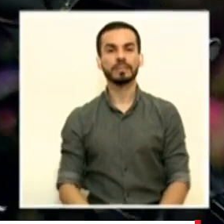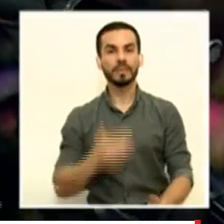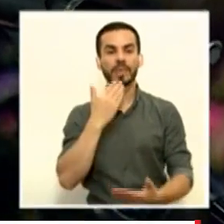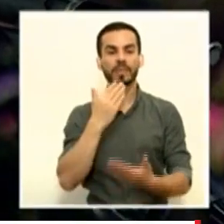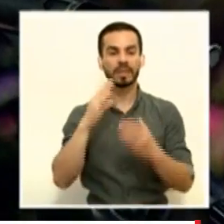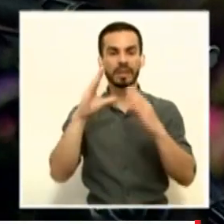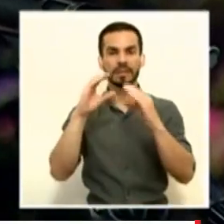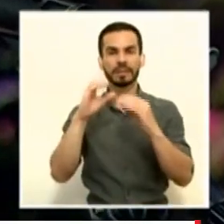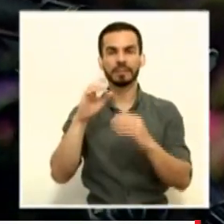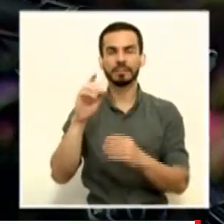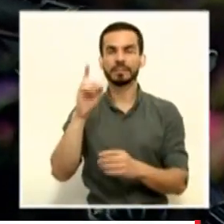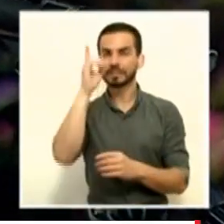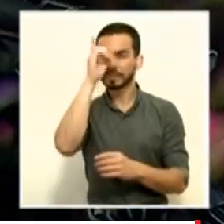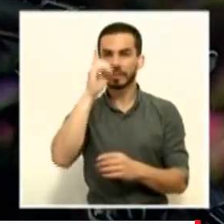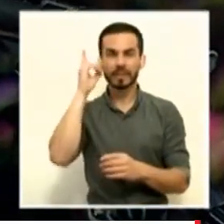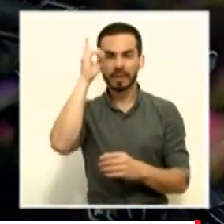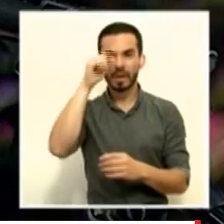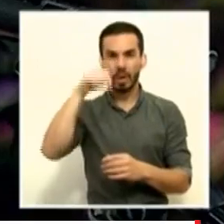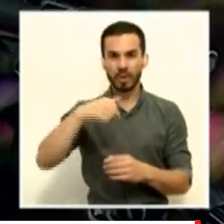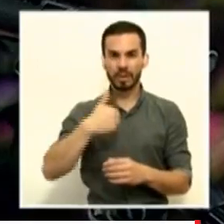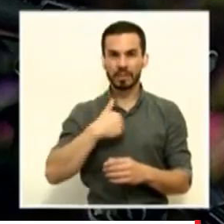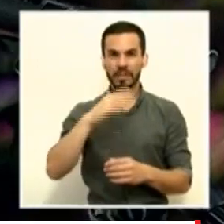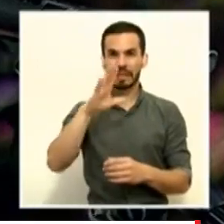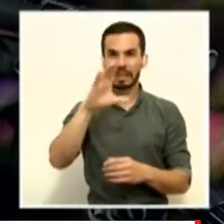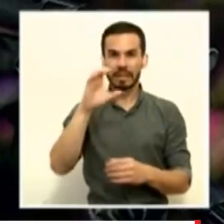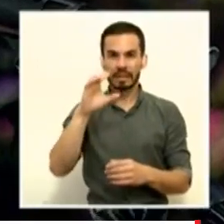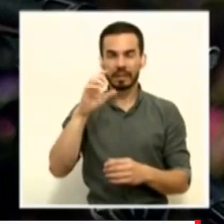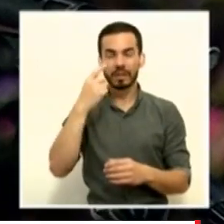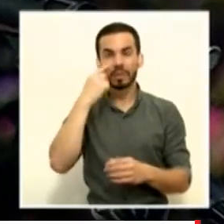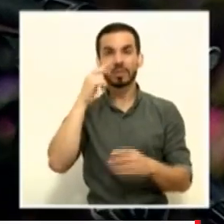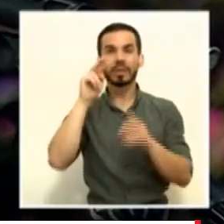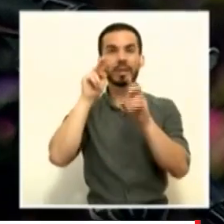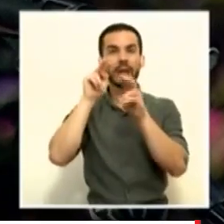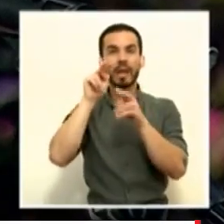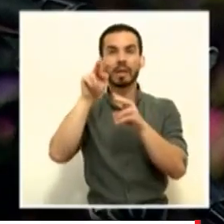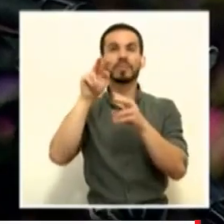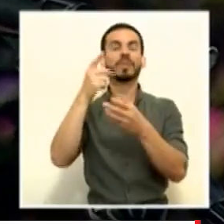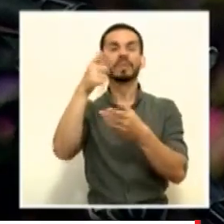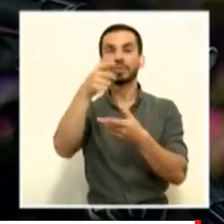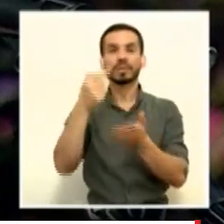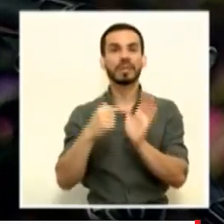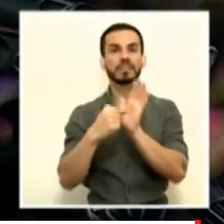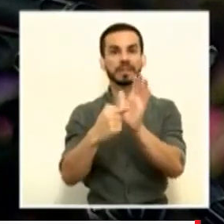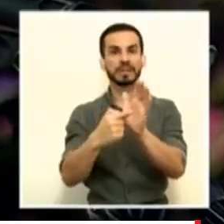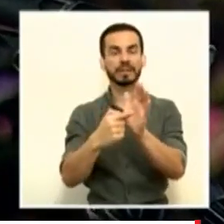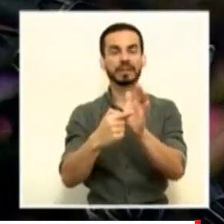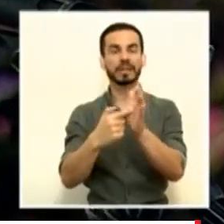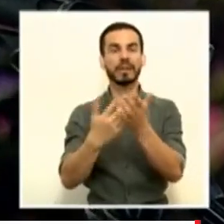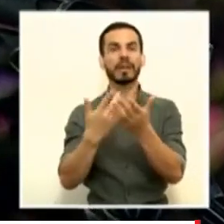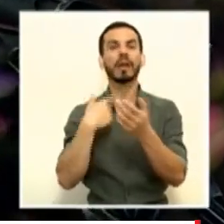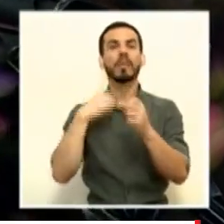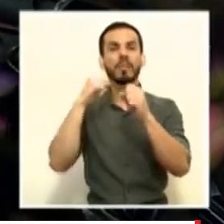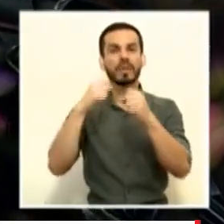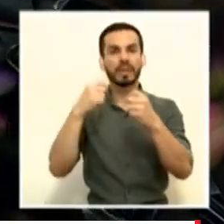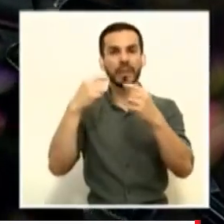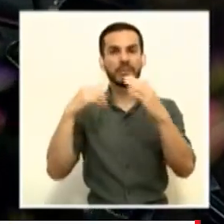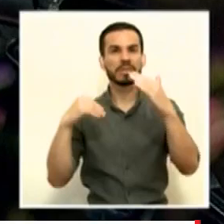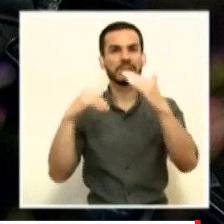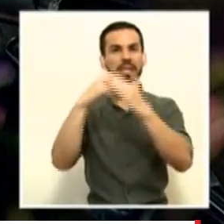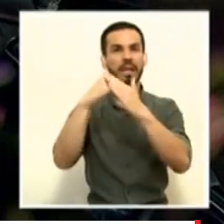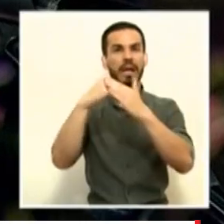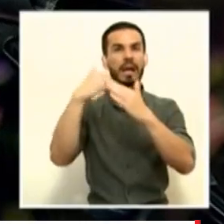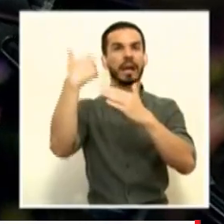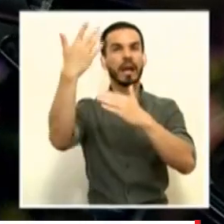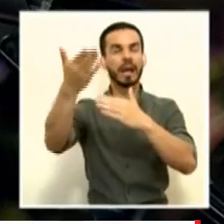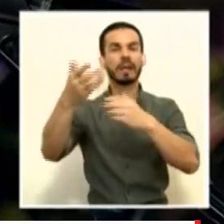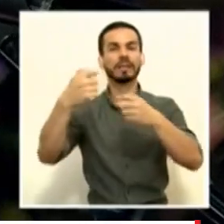tardes. Don Daniel, hoy tenemos 500 casos y las proyecciones que ustedes presentaban decía que podíamos llegar a esta cifra en